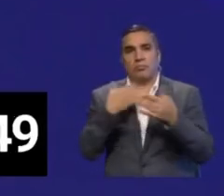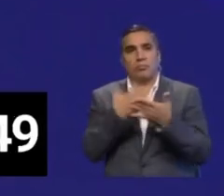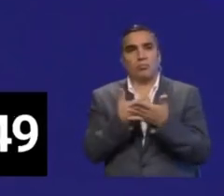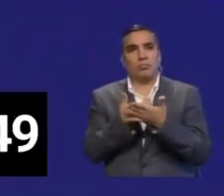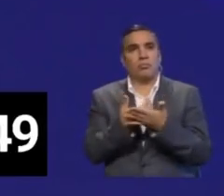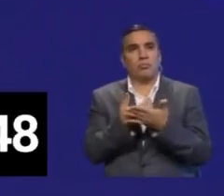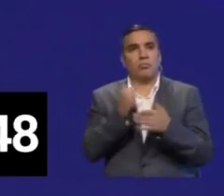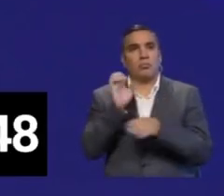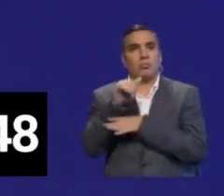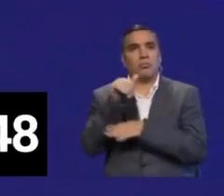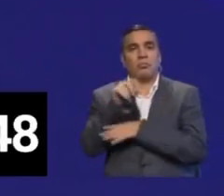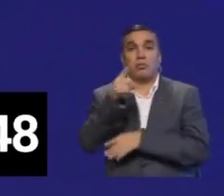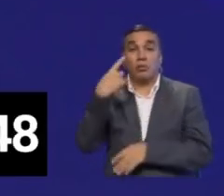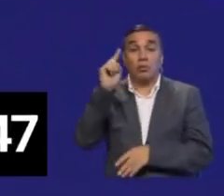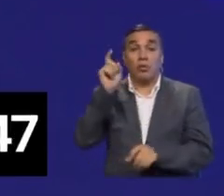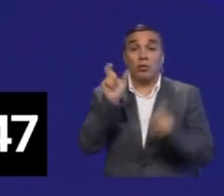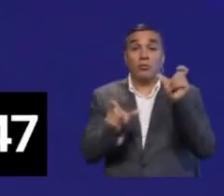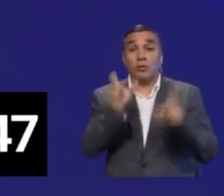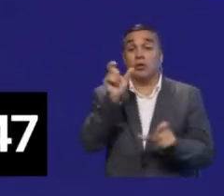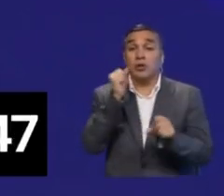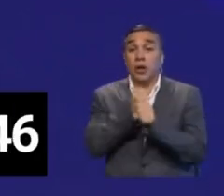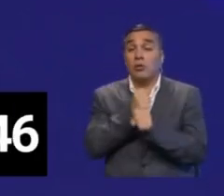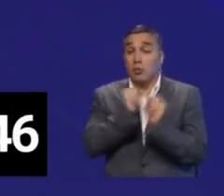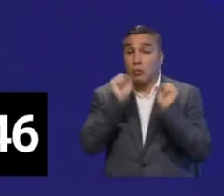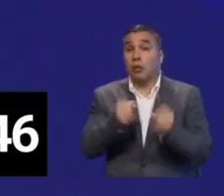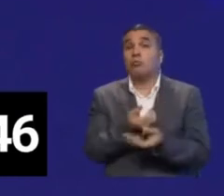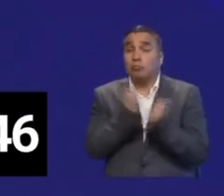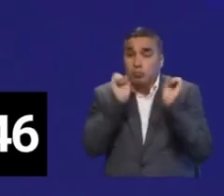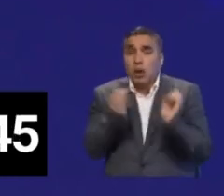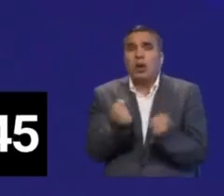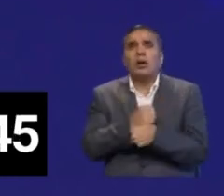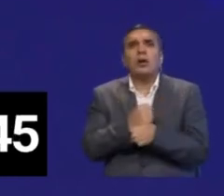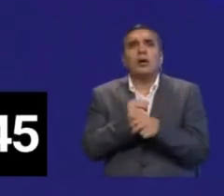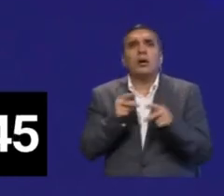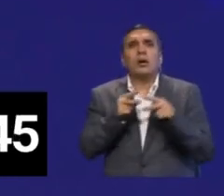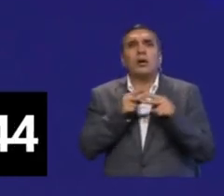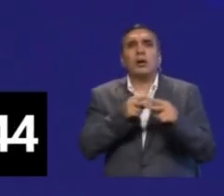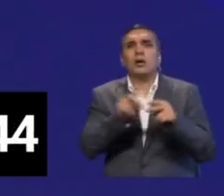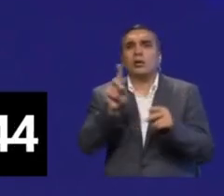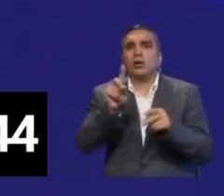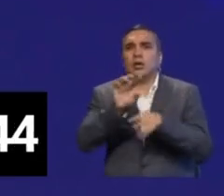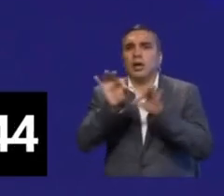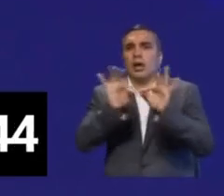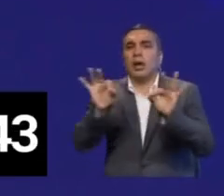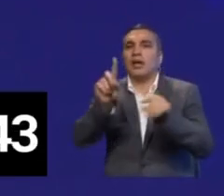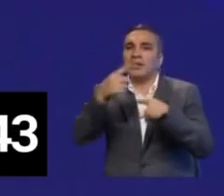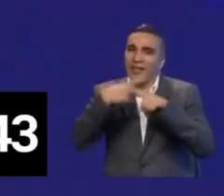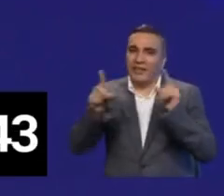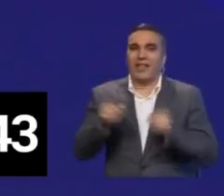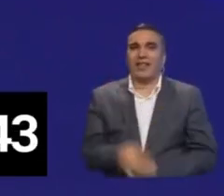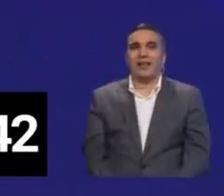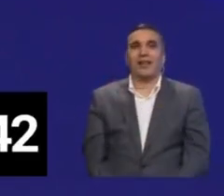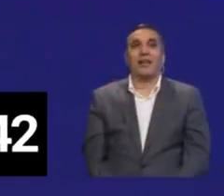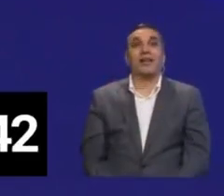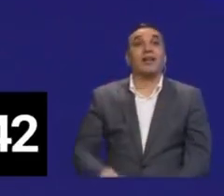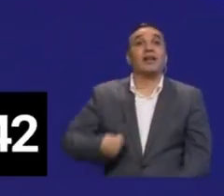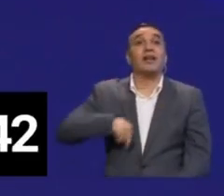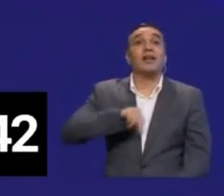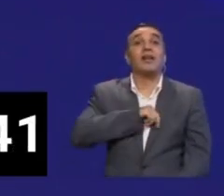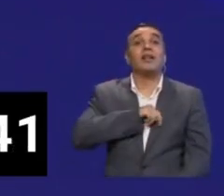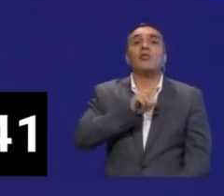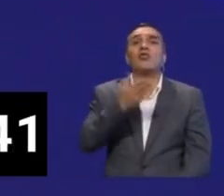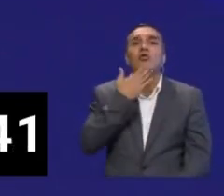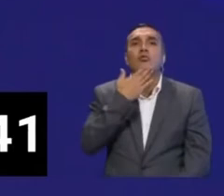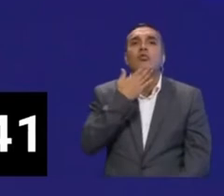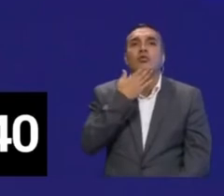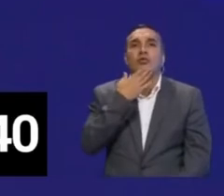país. 1 millón de fuentes de trabajo. Se puede hacer, es crédito, no es regalo. Esa es la gran diferencia. Lo vamos a